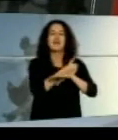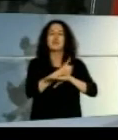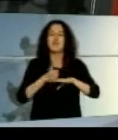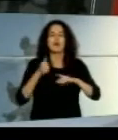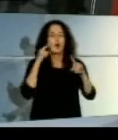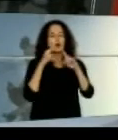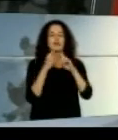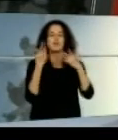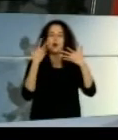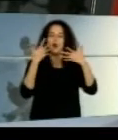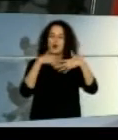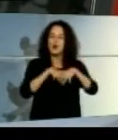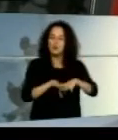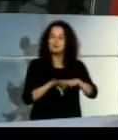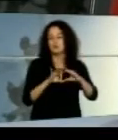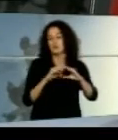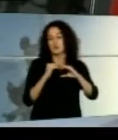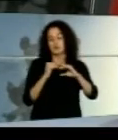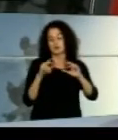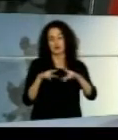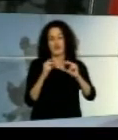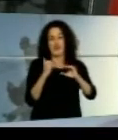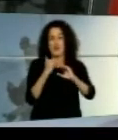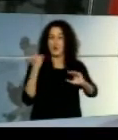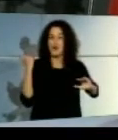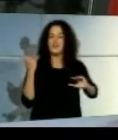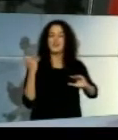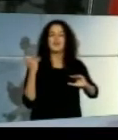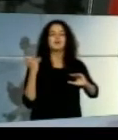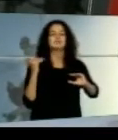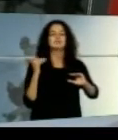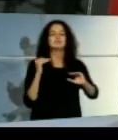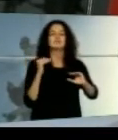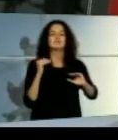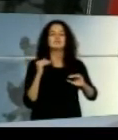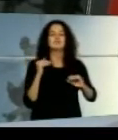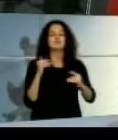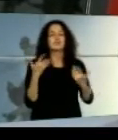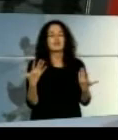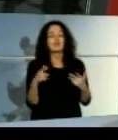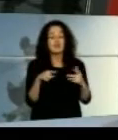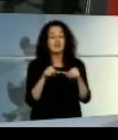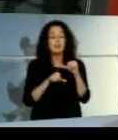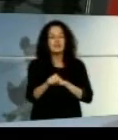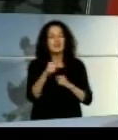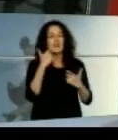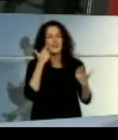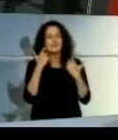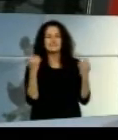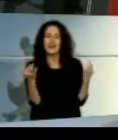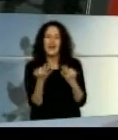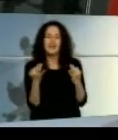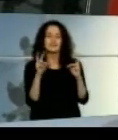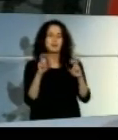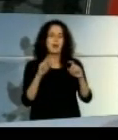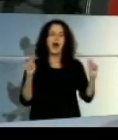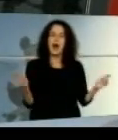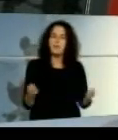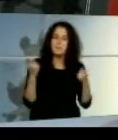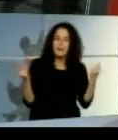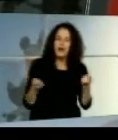inclusión en la sociedad o de igualdad, y lo que ya hay que destacar es las campañas que hacen ellos,